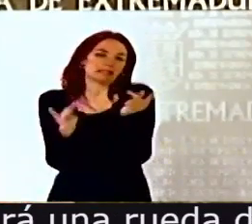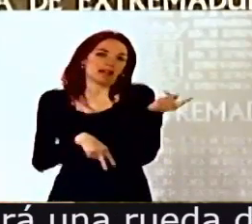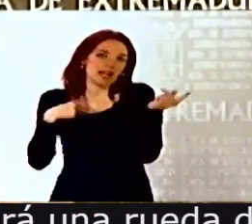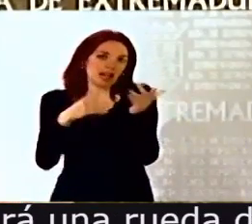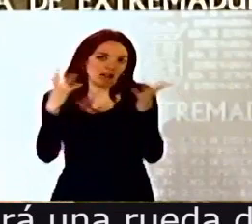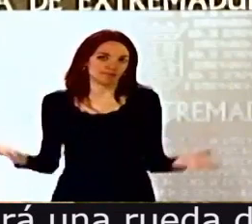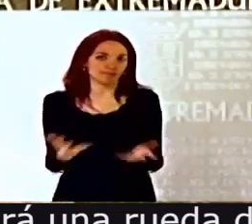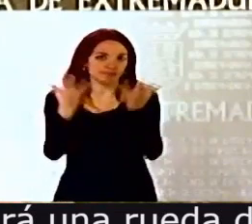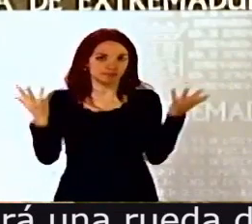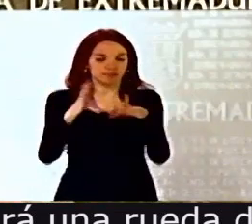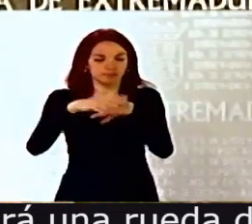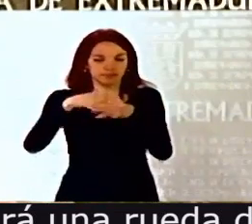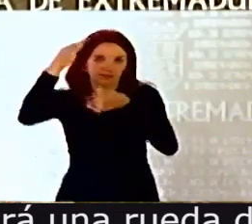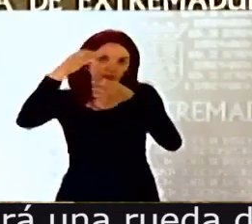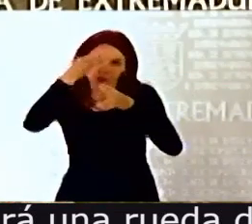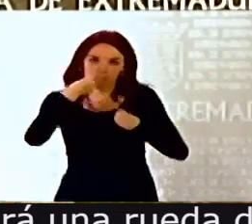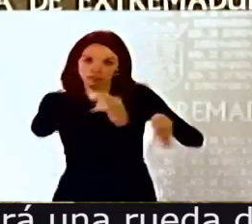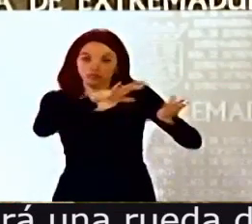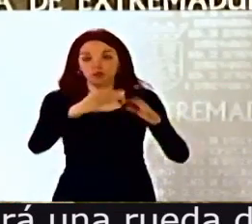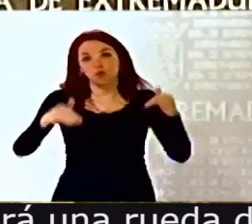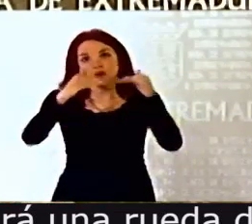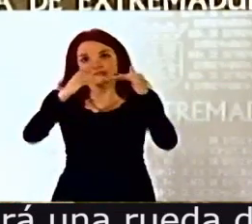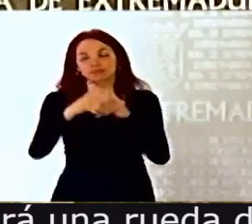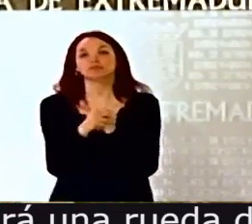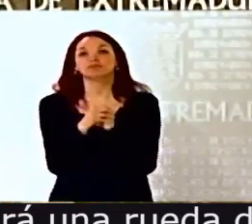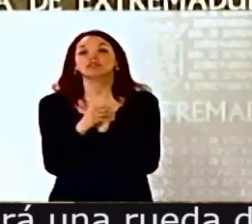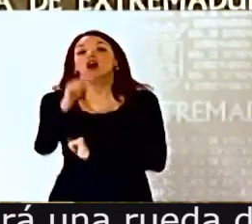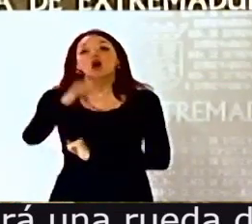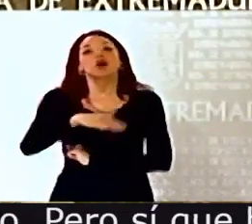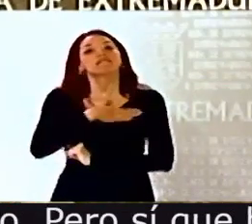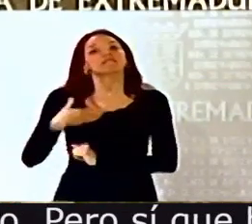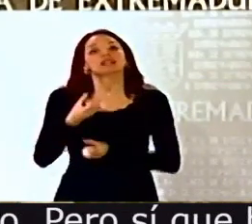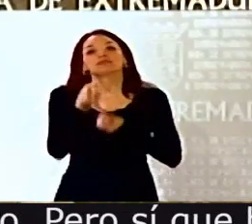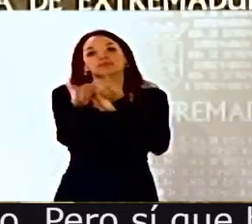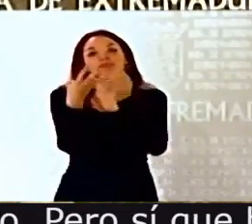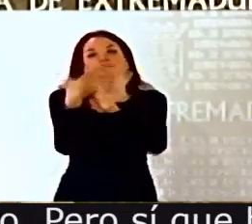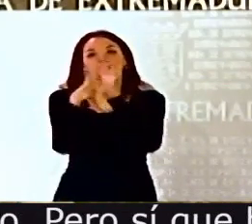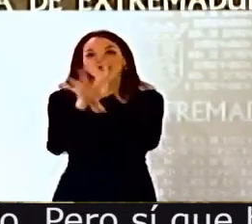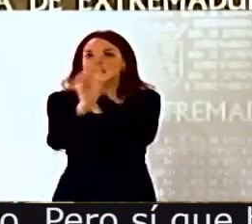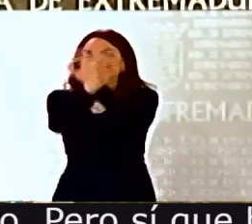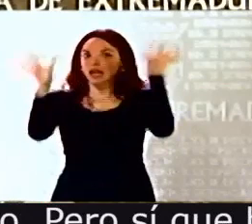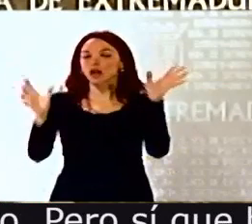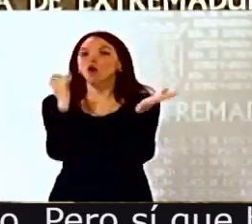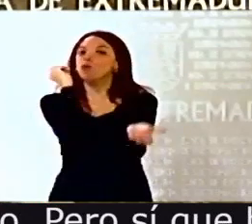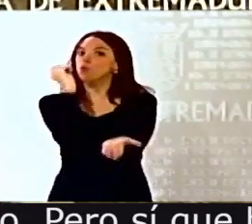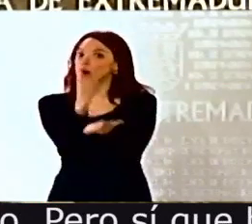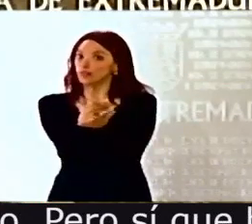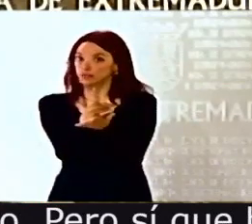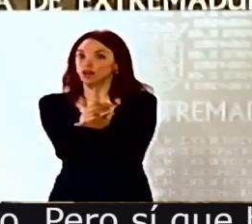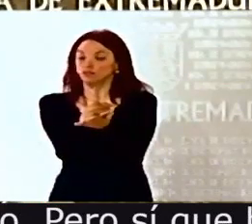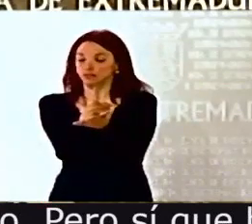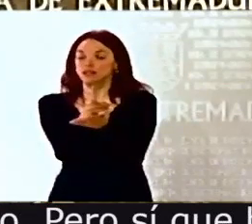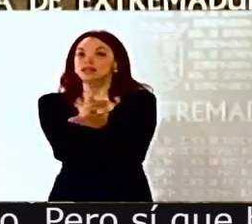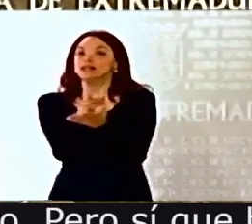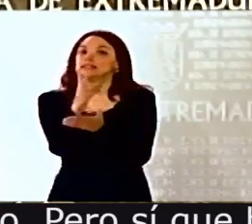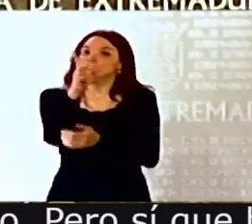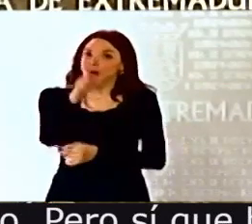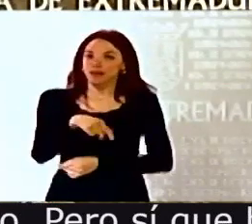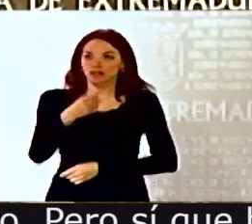el detalle específico. Pero sí que hoy queremos quedar claro la apuesta y